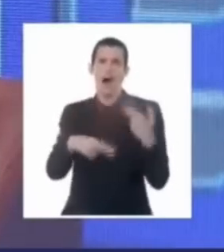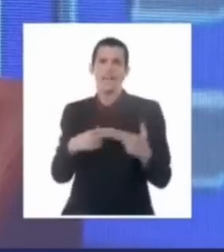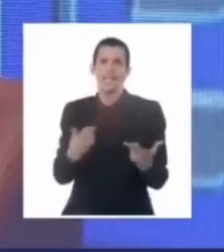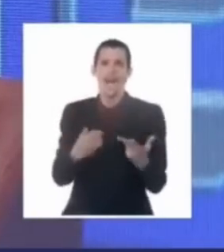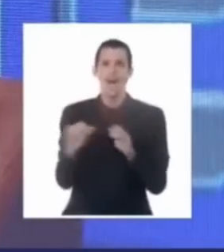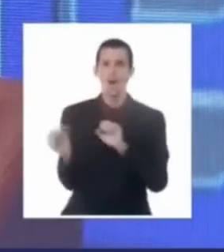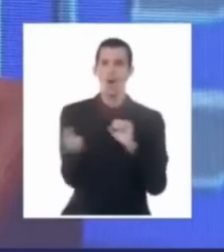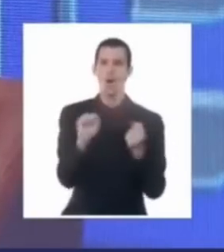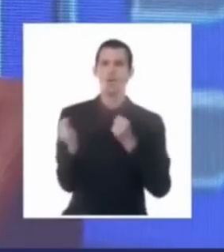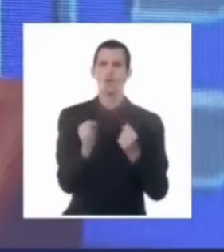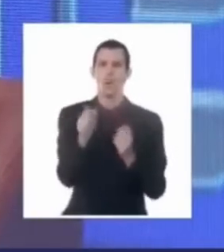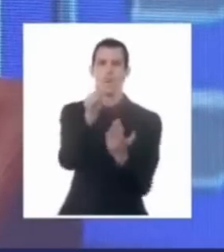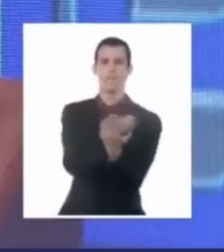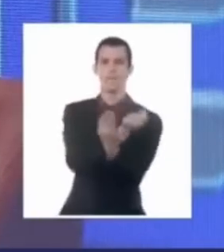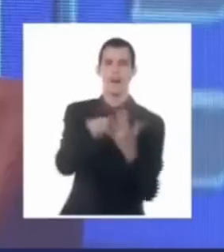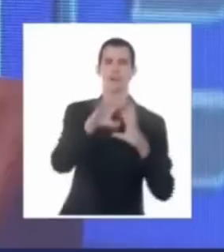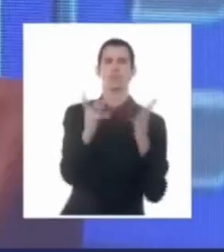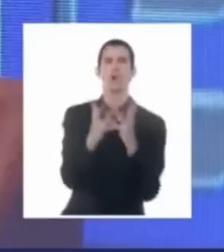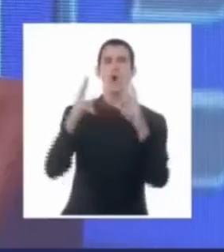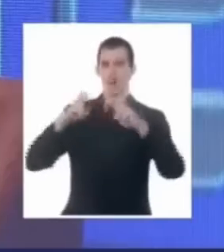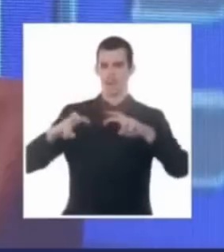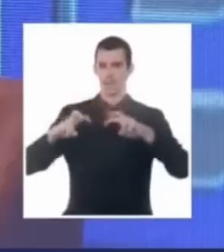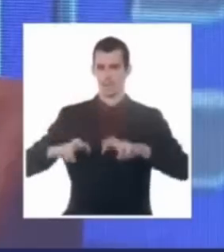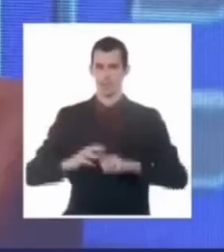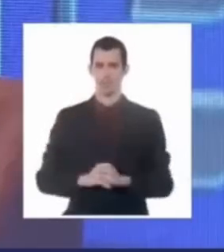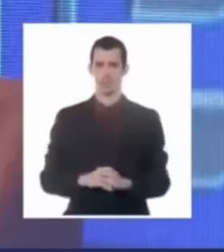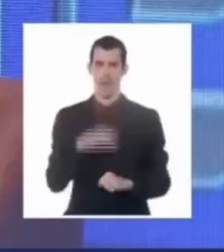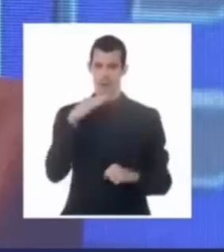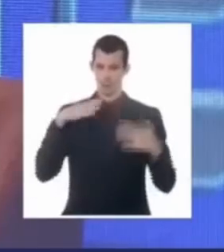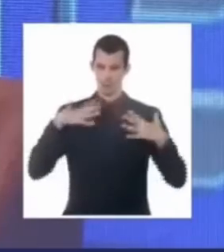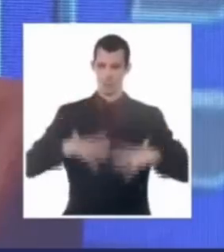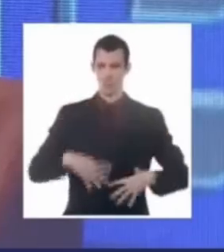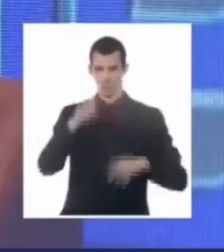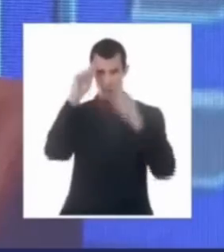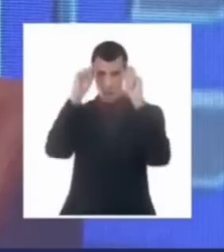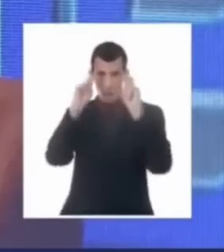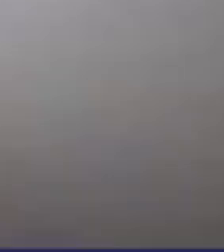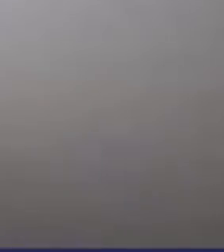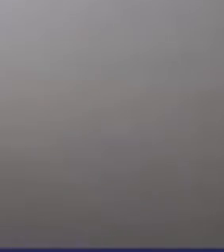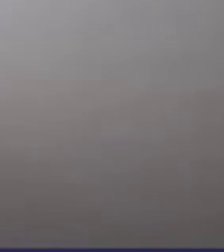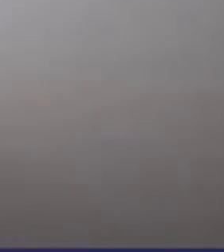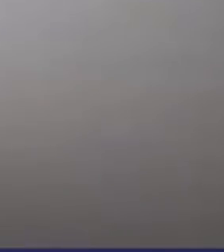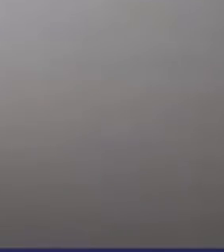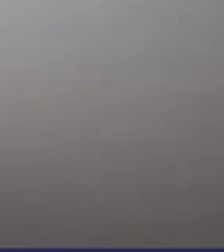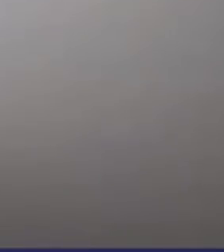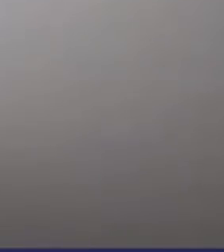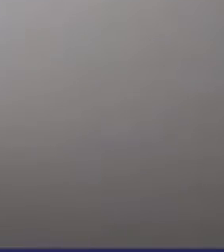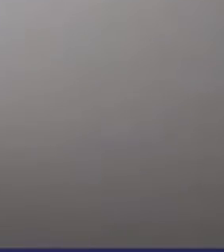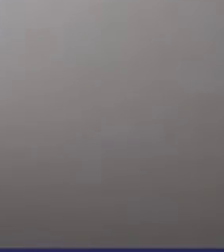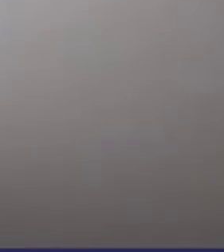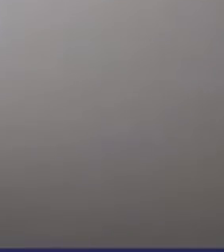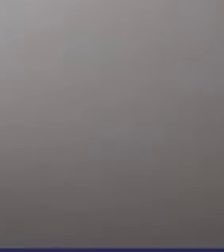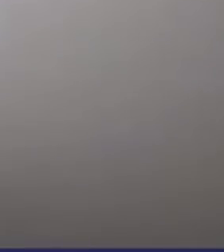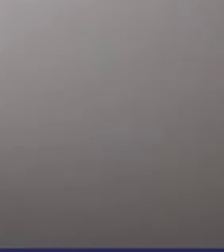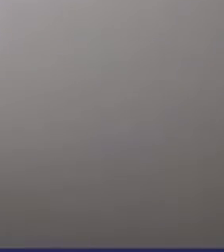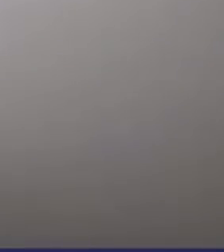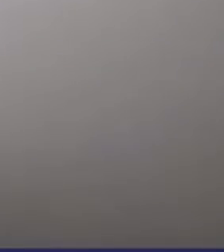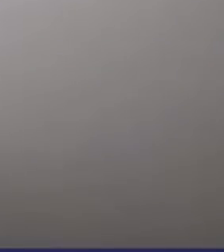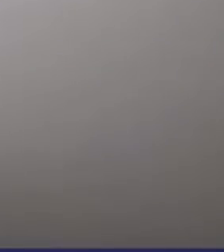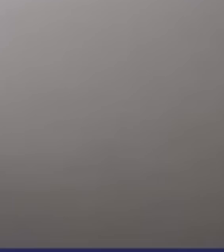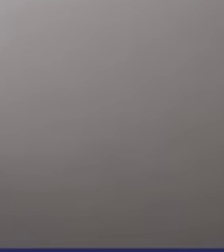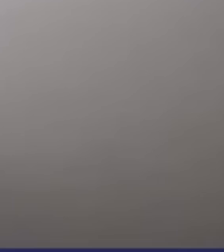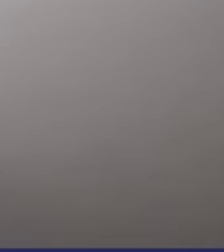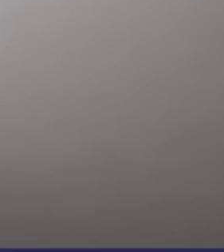velamos por el cumplimiento de la ley y las demás disposiciones que internas del Ministerio del interior en aras de garantizar